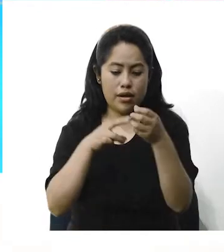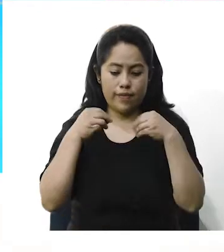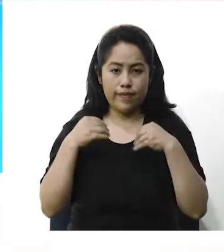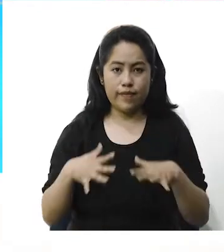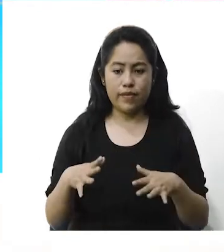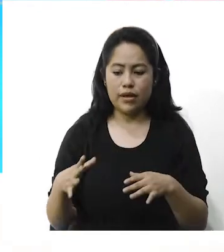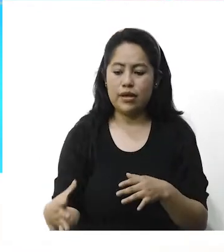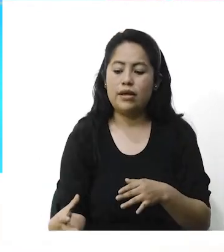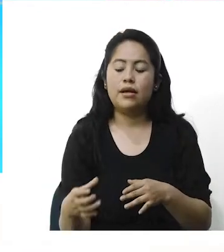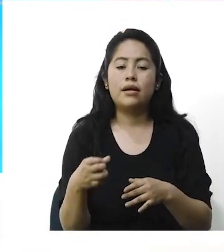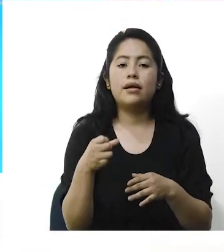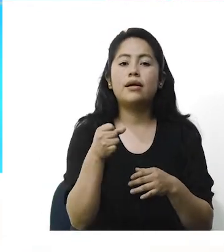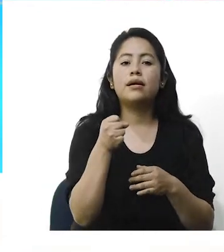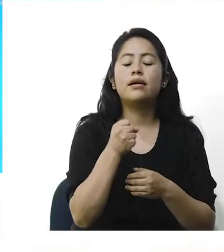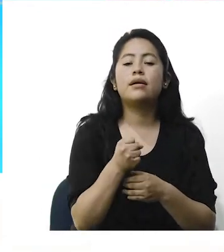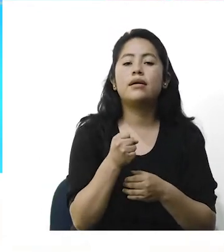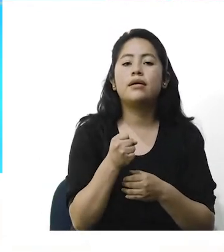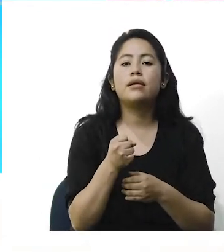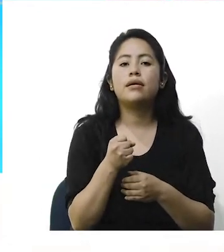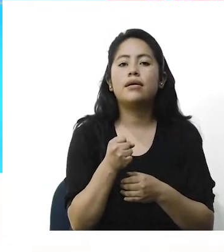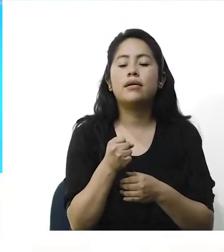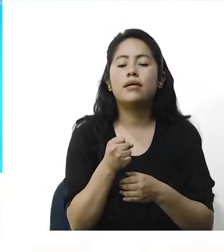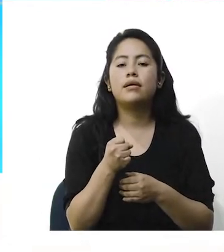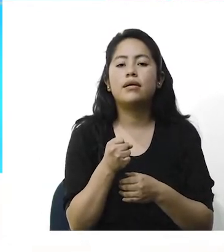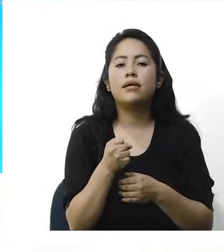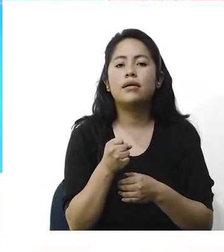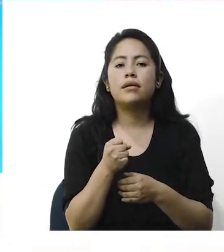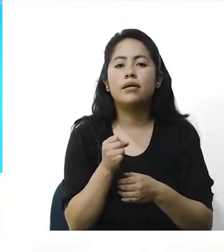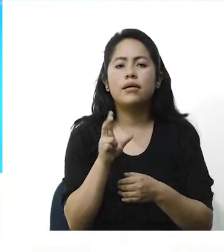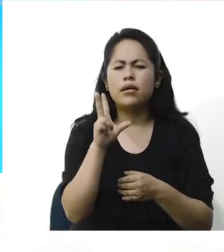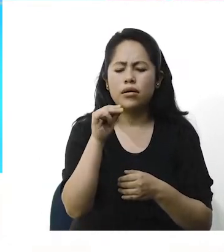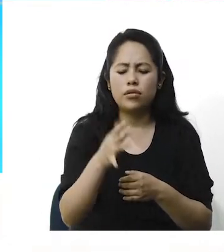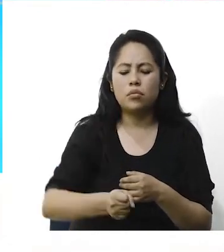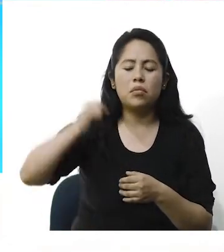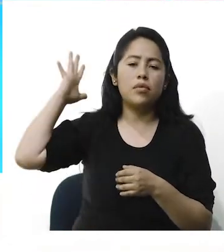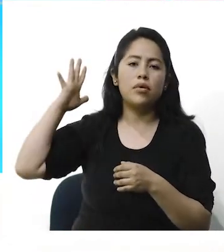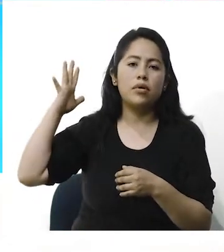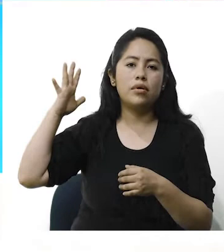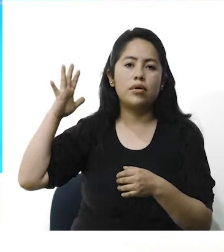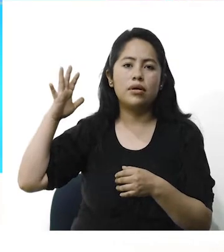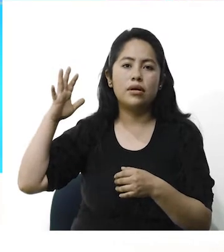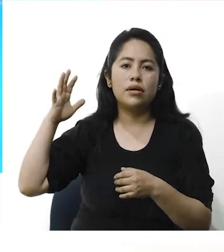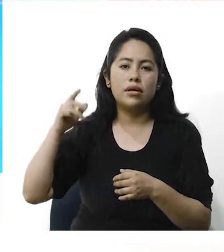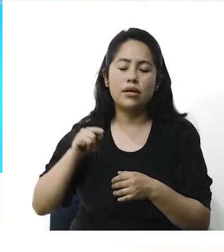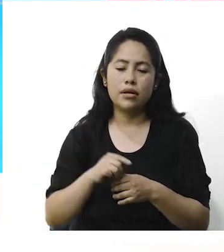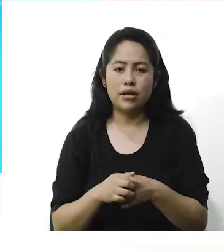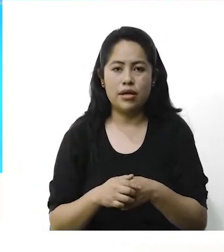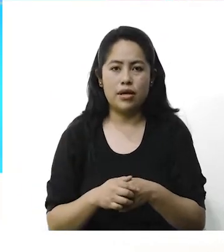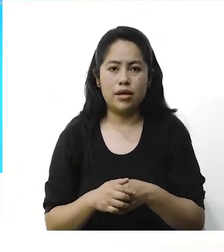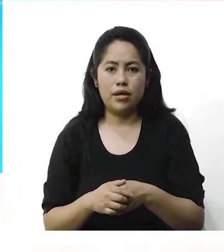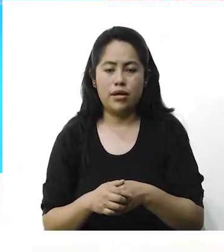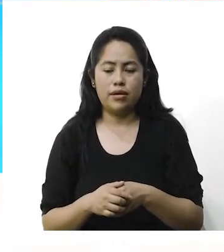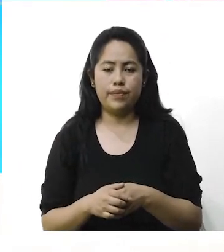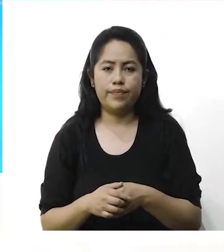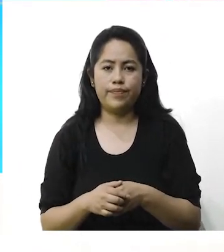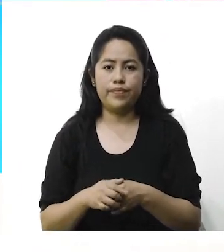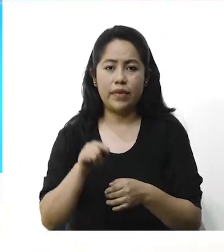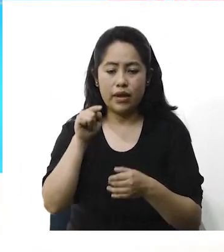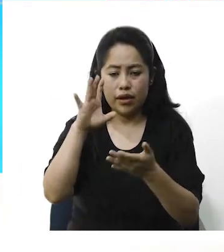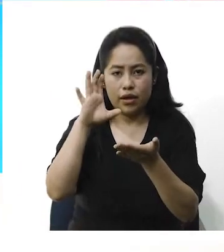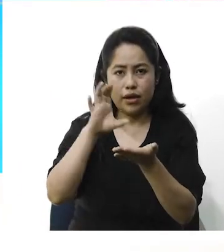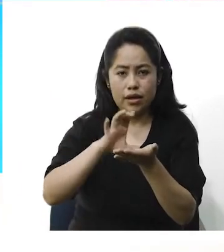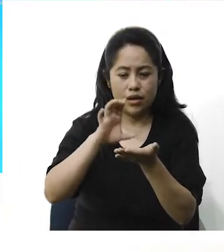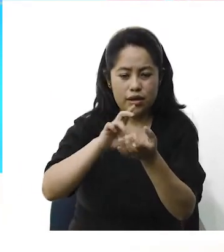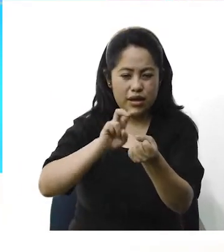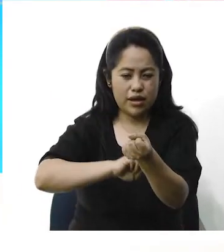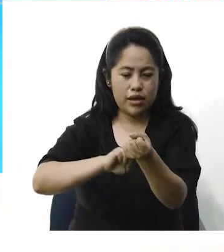espina, pero en este caso ya no vas a levantar la mano, sino va a llevar, la neurona sensitiva va a